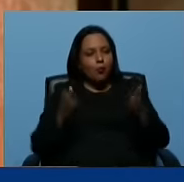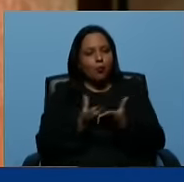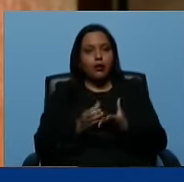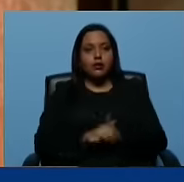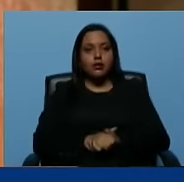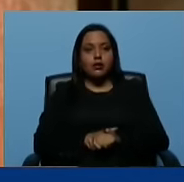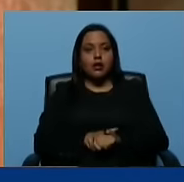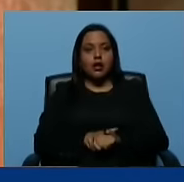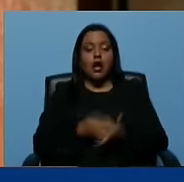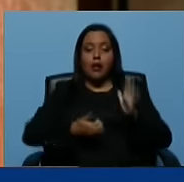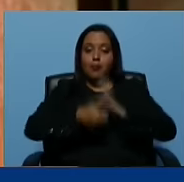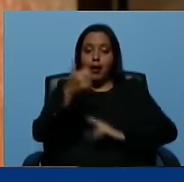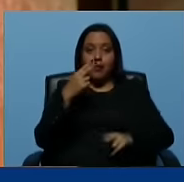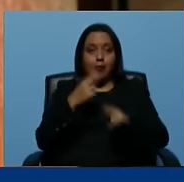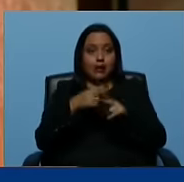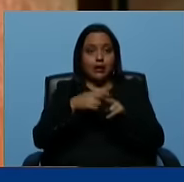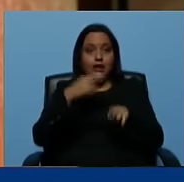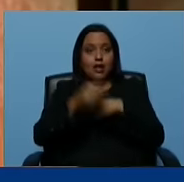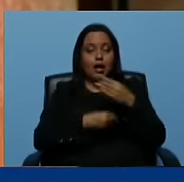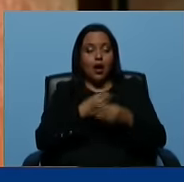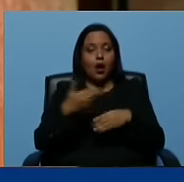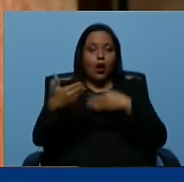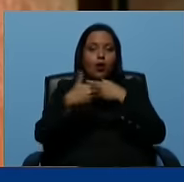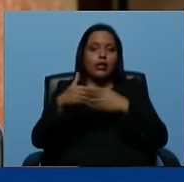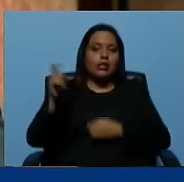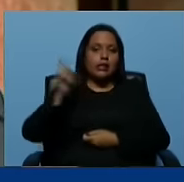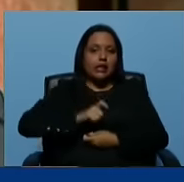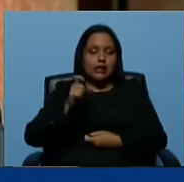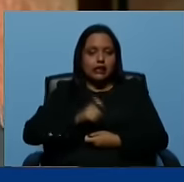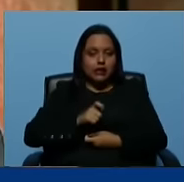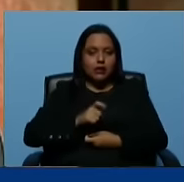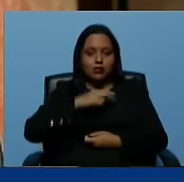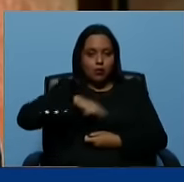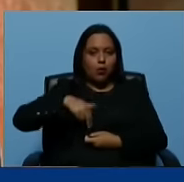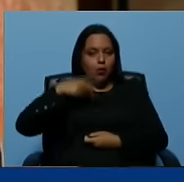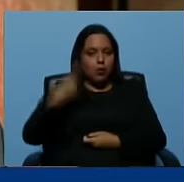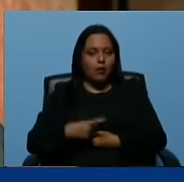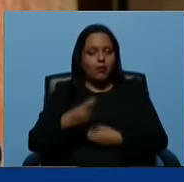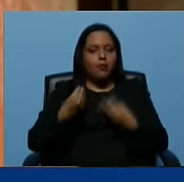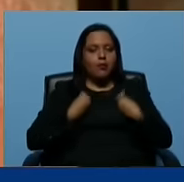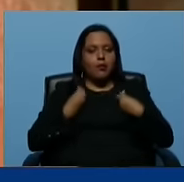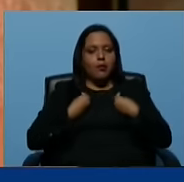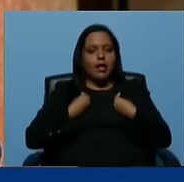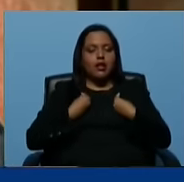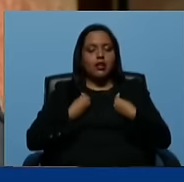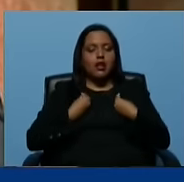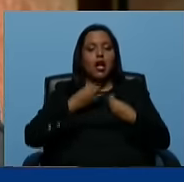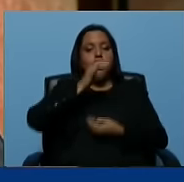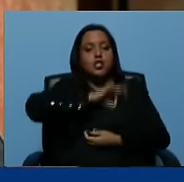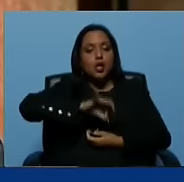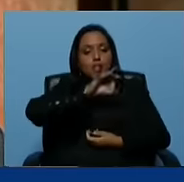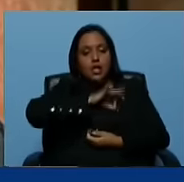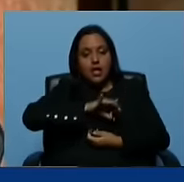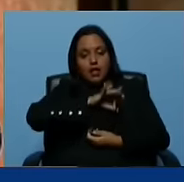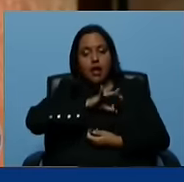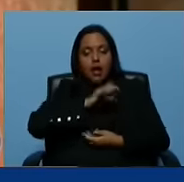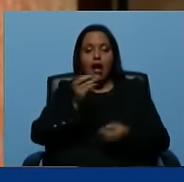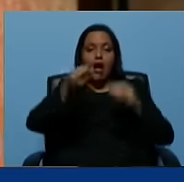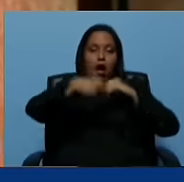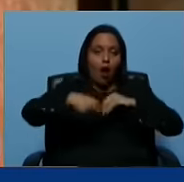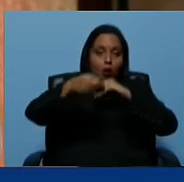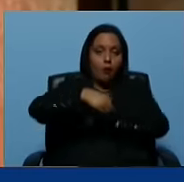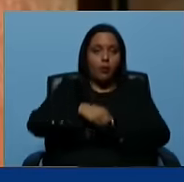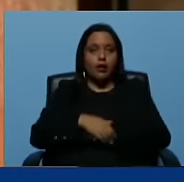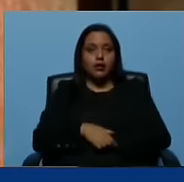mayor peligro que existe contra la necesidad que tenemos de vivir en una sociedad basada en los consensos, porque